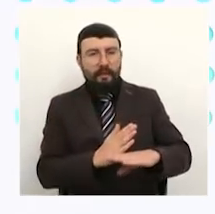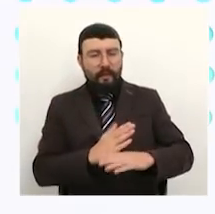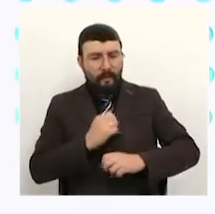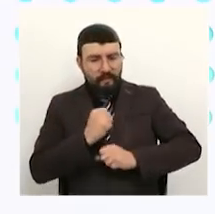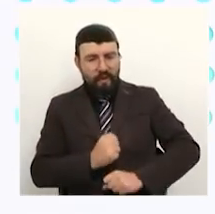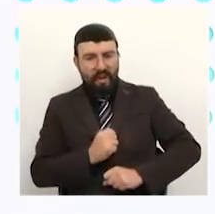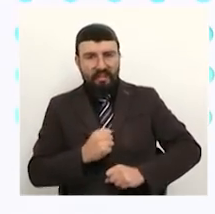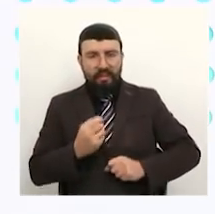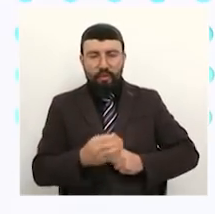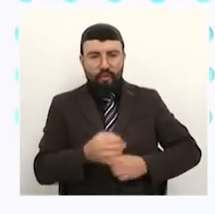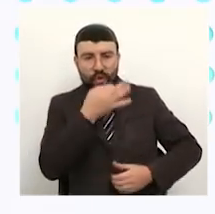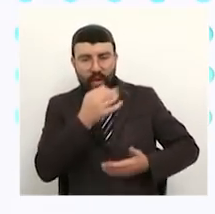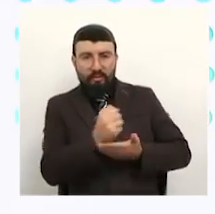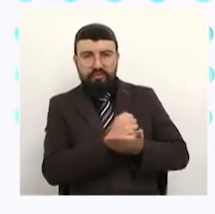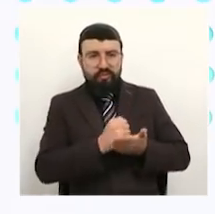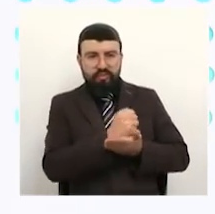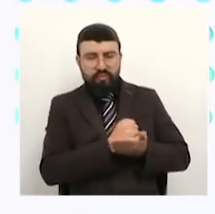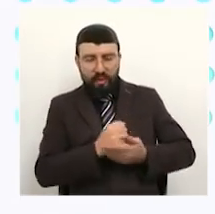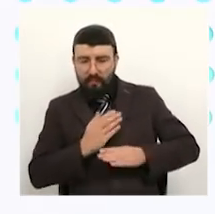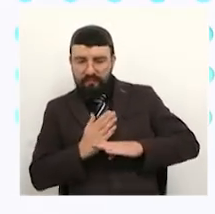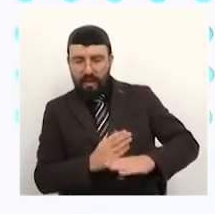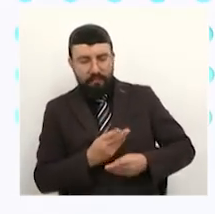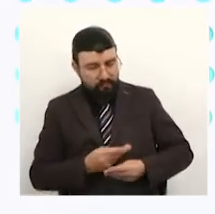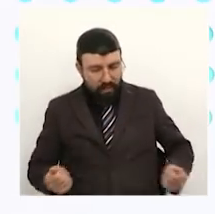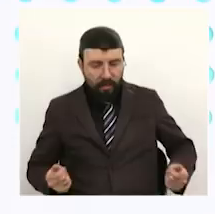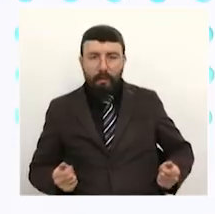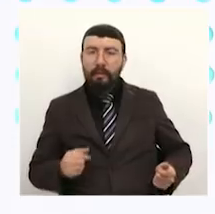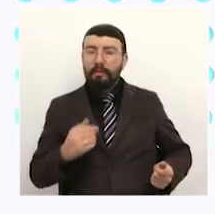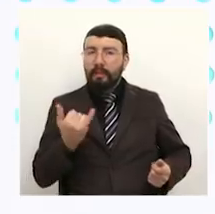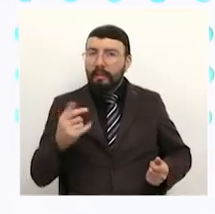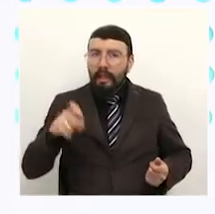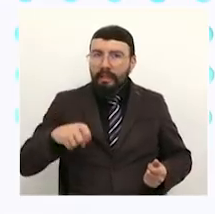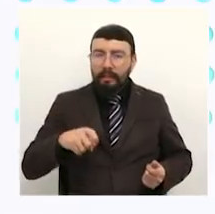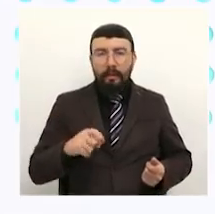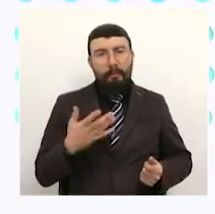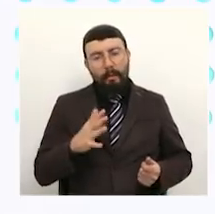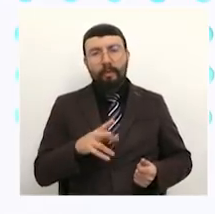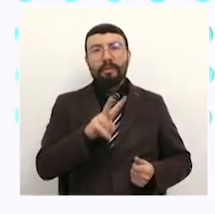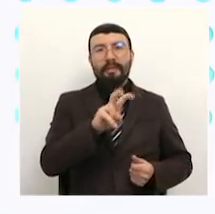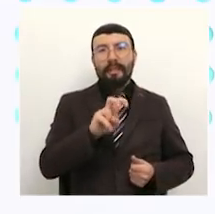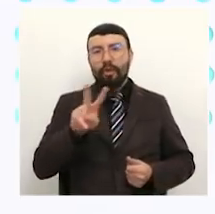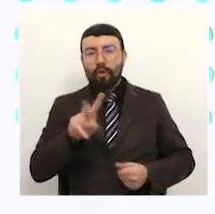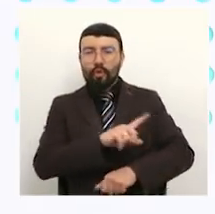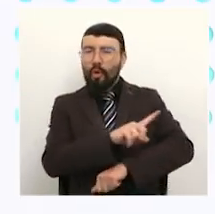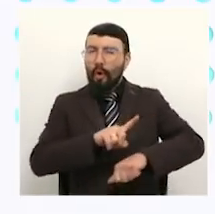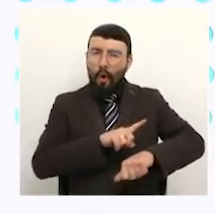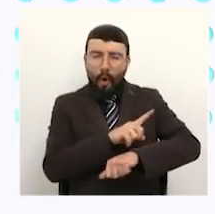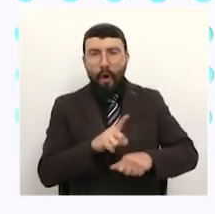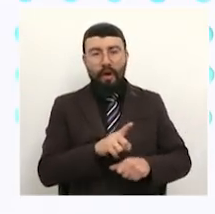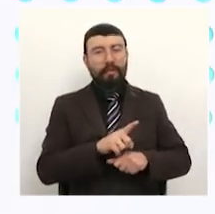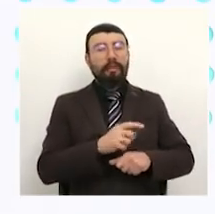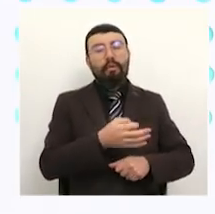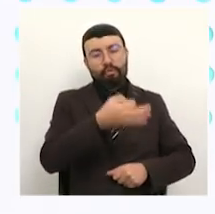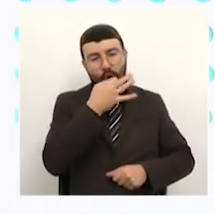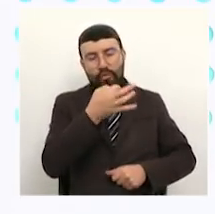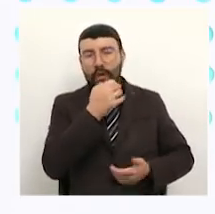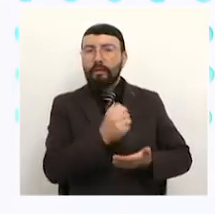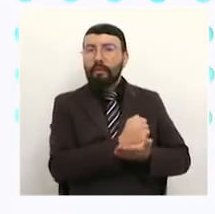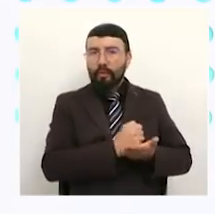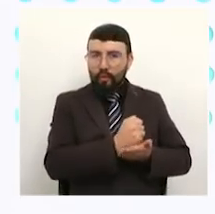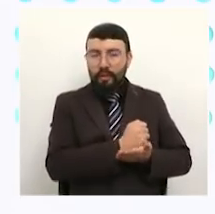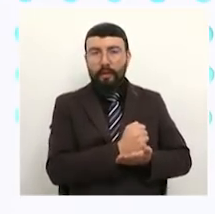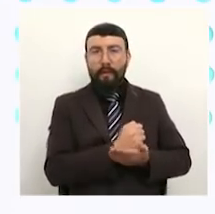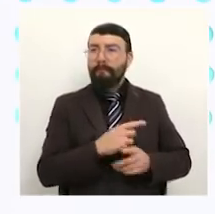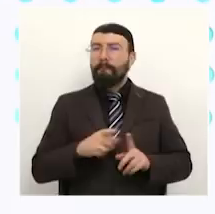a las próximas infecciones es que un paciente tenga al menos 72 horas de antibiótico al menos 72 horas y mire que